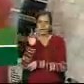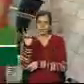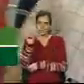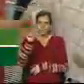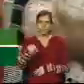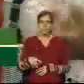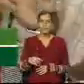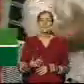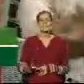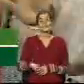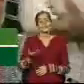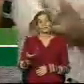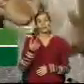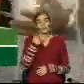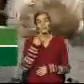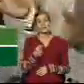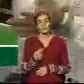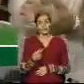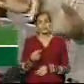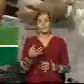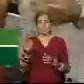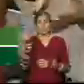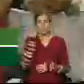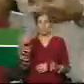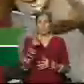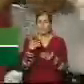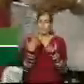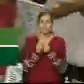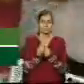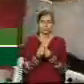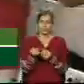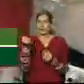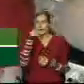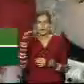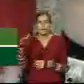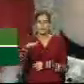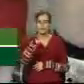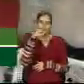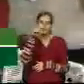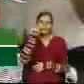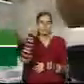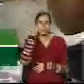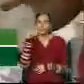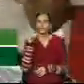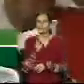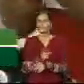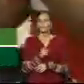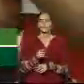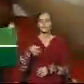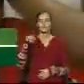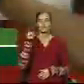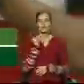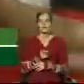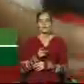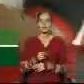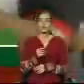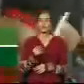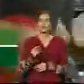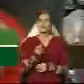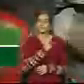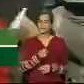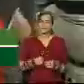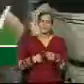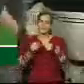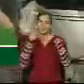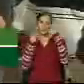y fundamentalmente con el pueblo, con los campesinos, cumpliremos la instrucción que usted nos está